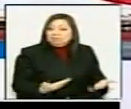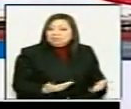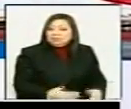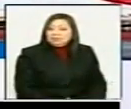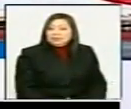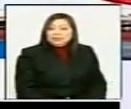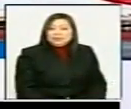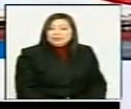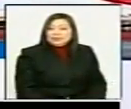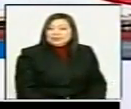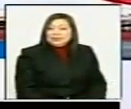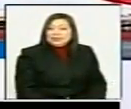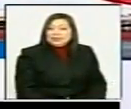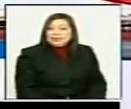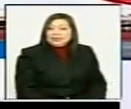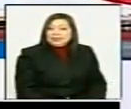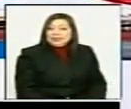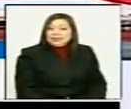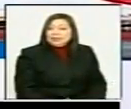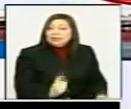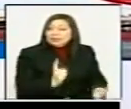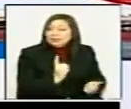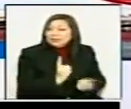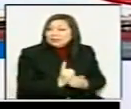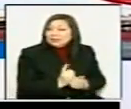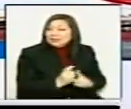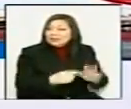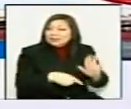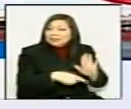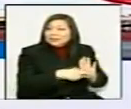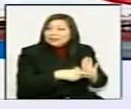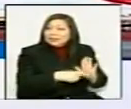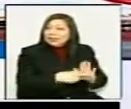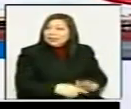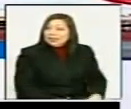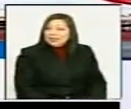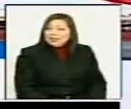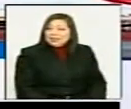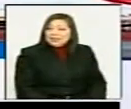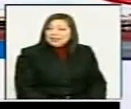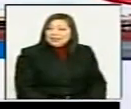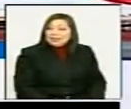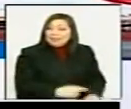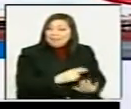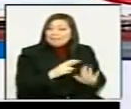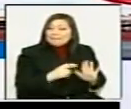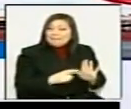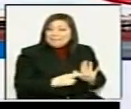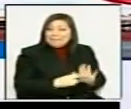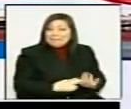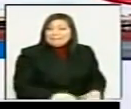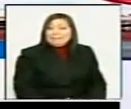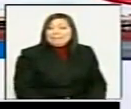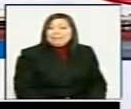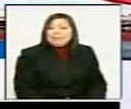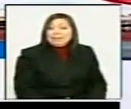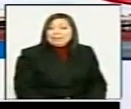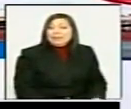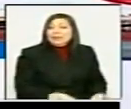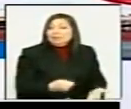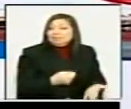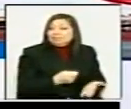sentido. Y frente a la negativa del proyecto de